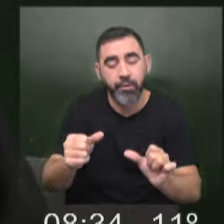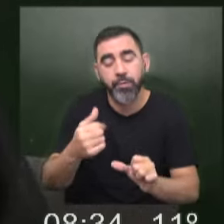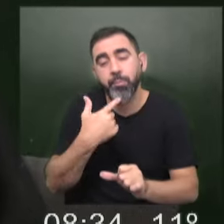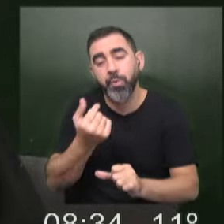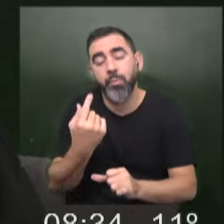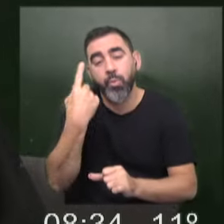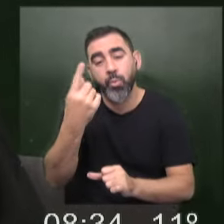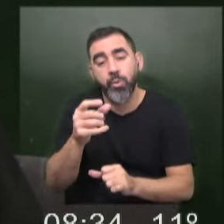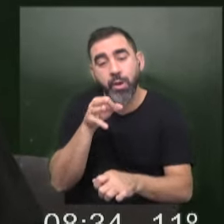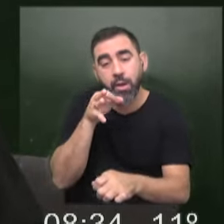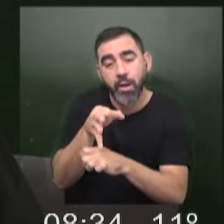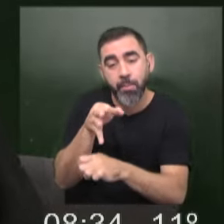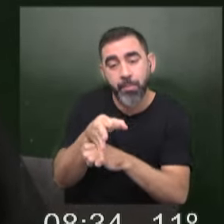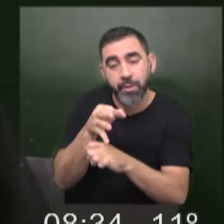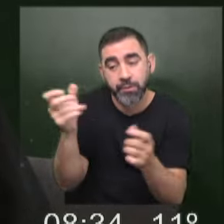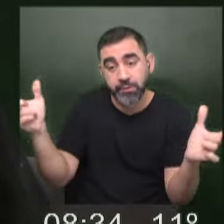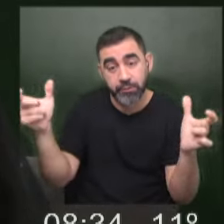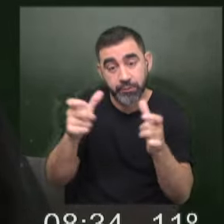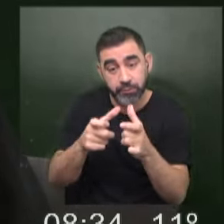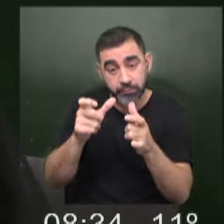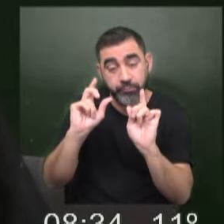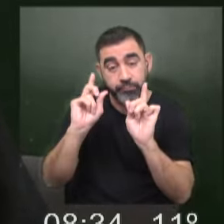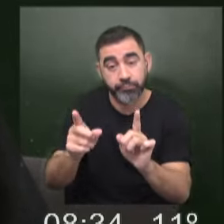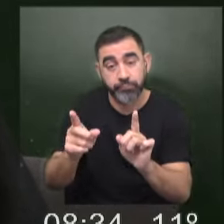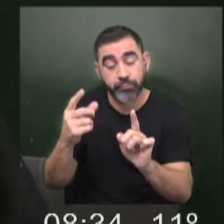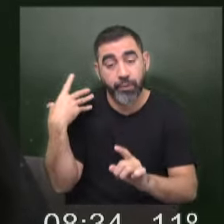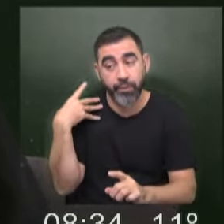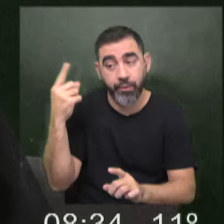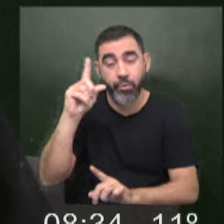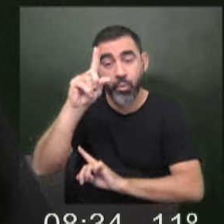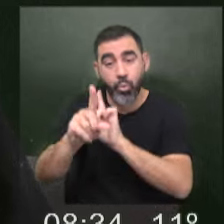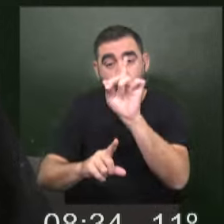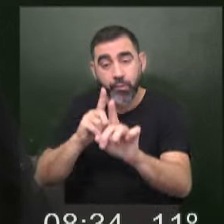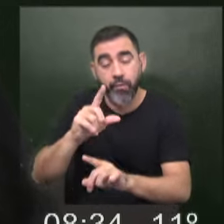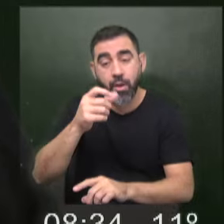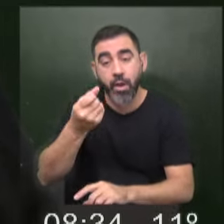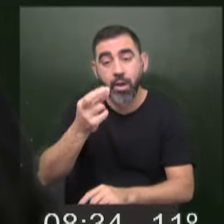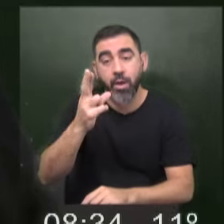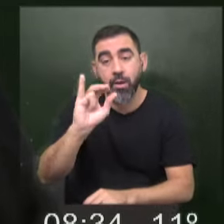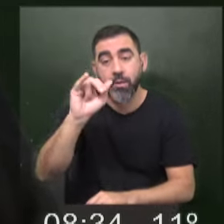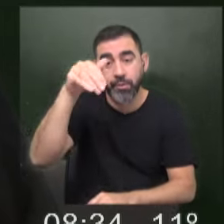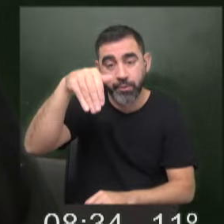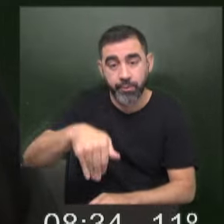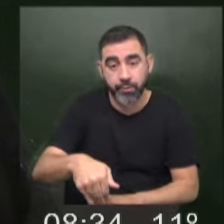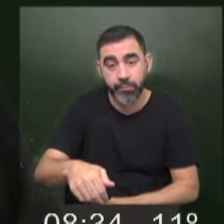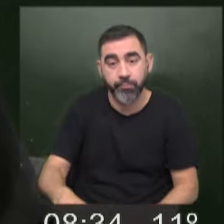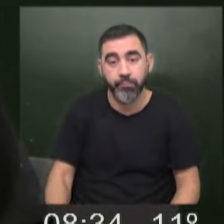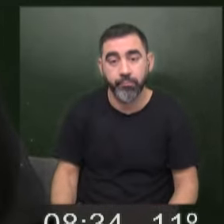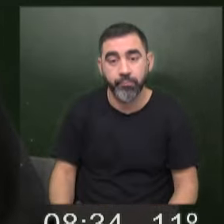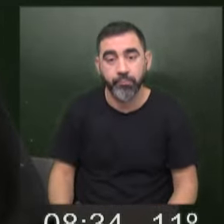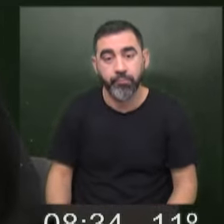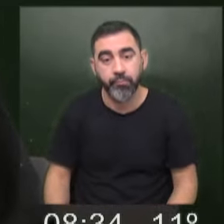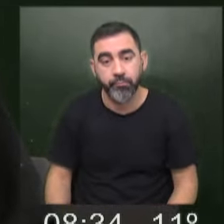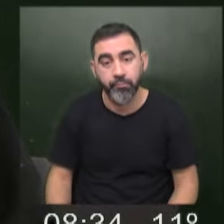con capacitación. Estuvo reunido además con el rector de la universidad, Rodrigo Arias.